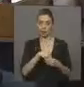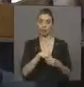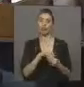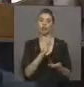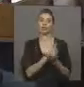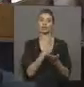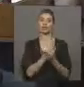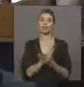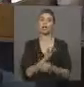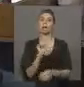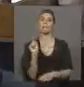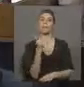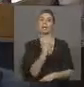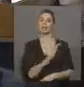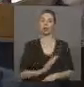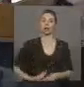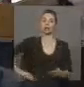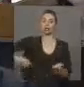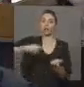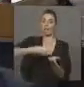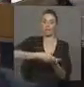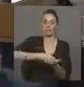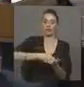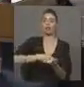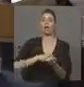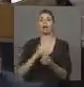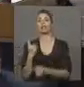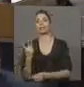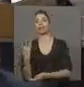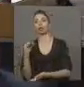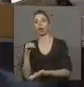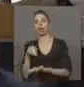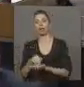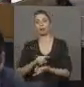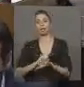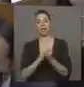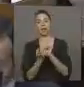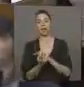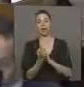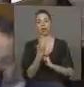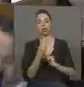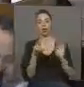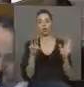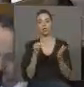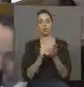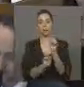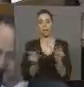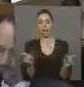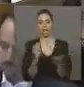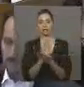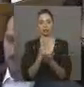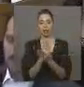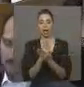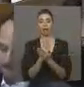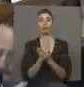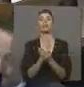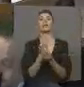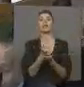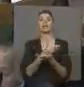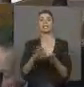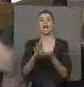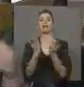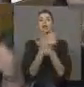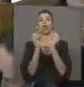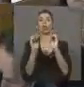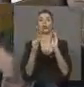particular subvencionada, reitero, y pasando de 140.000 a 280.000 estudiantes en la educación superior.